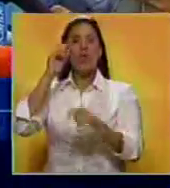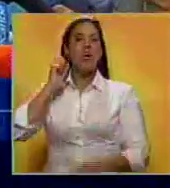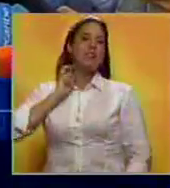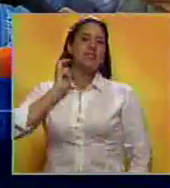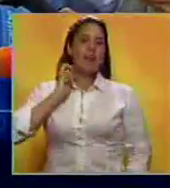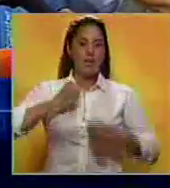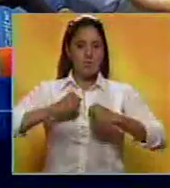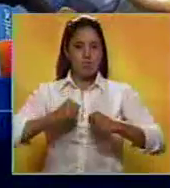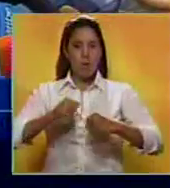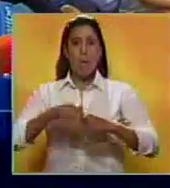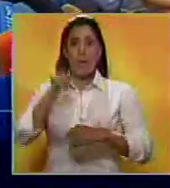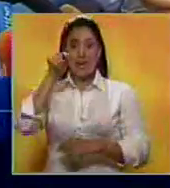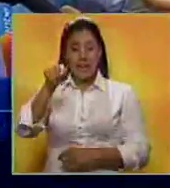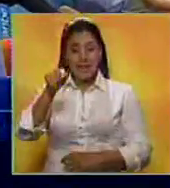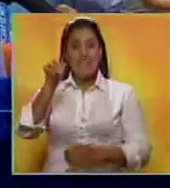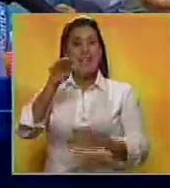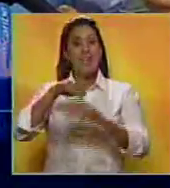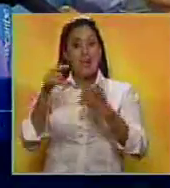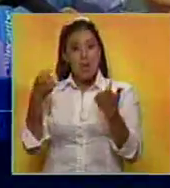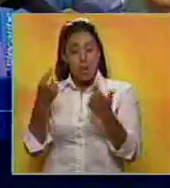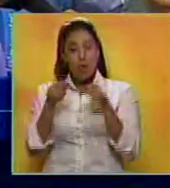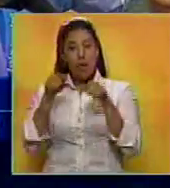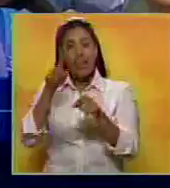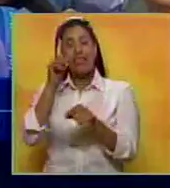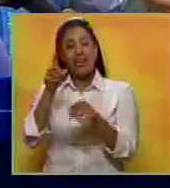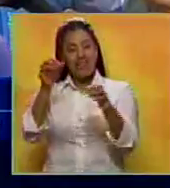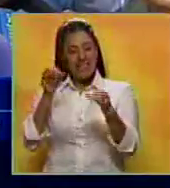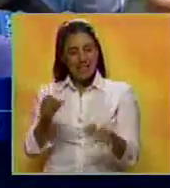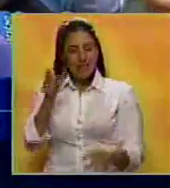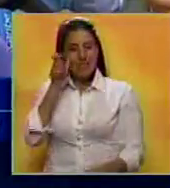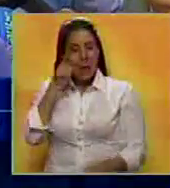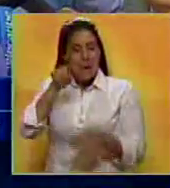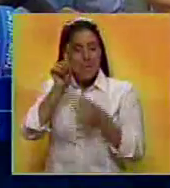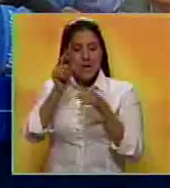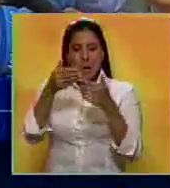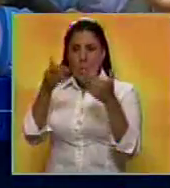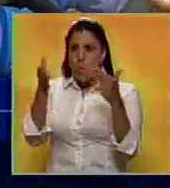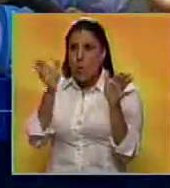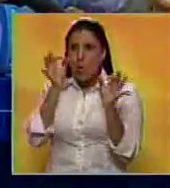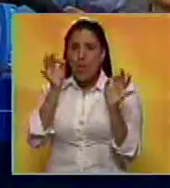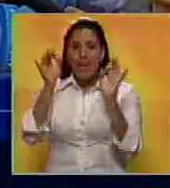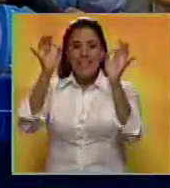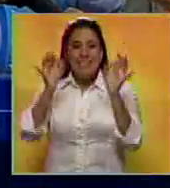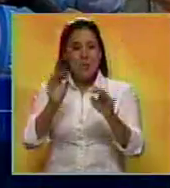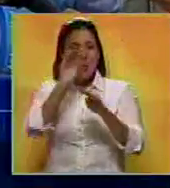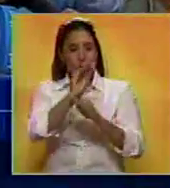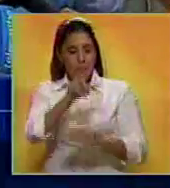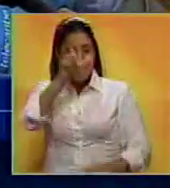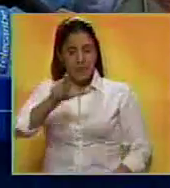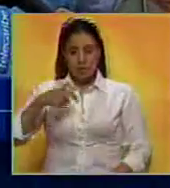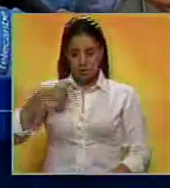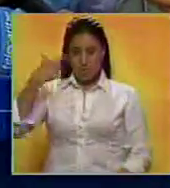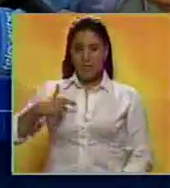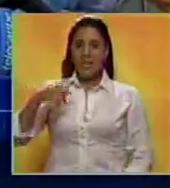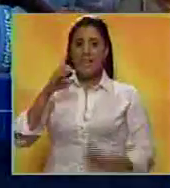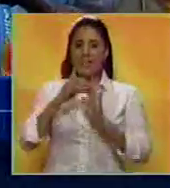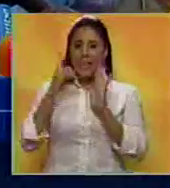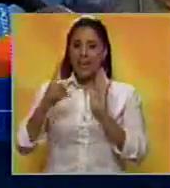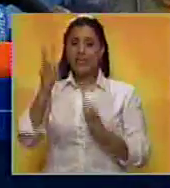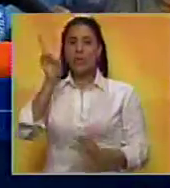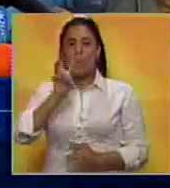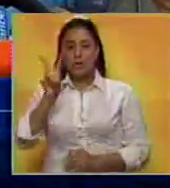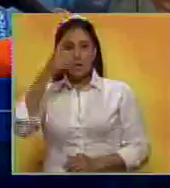William Saab, porque ese es el sitio donde él tiene que garantizar principalmente la seguridad de los venezolanos y los derechos de